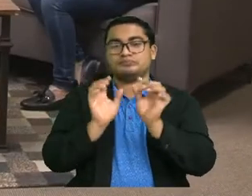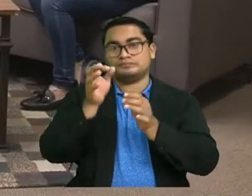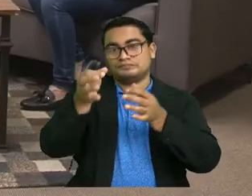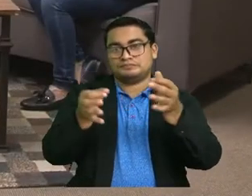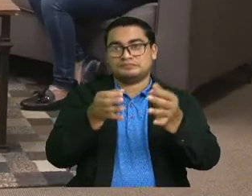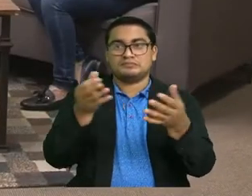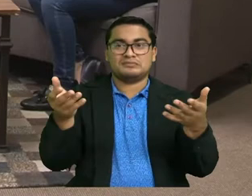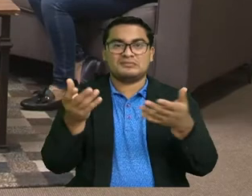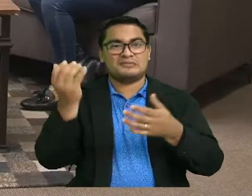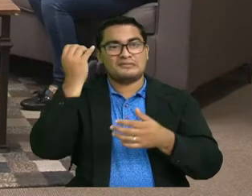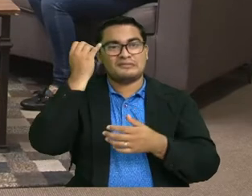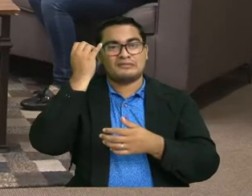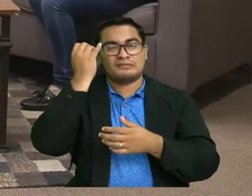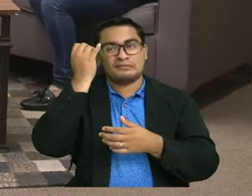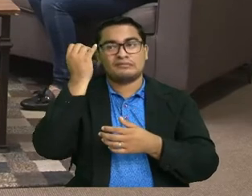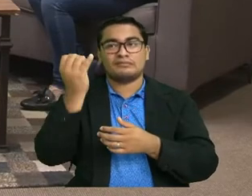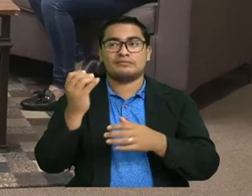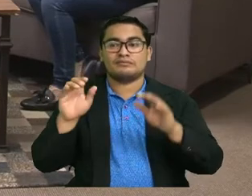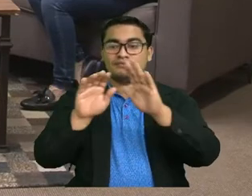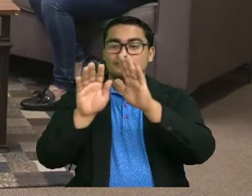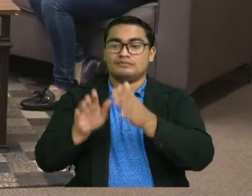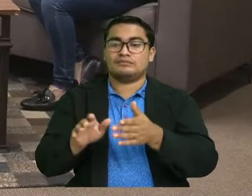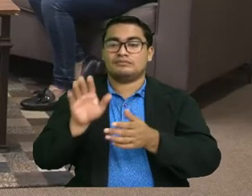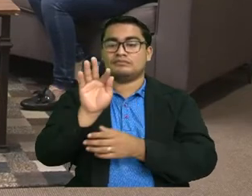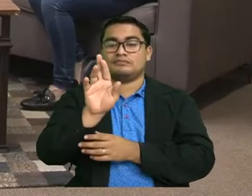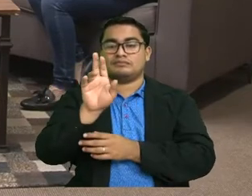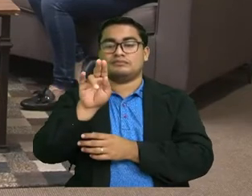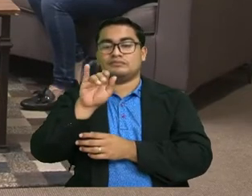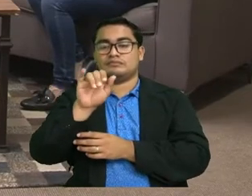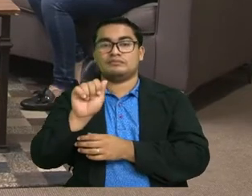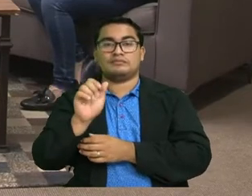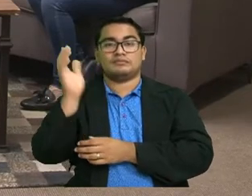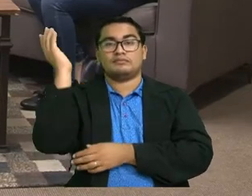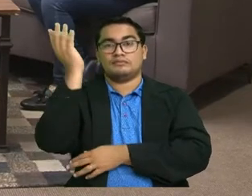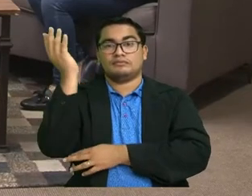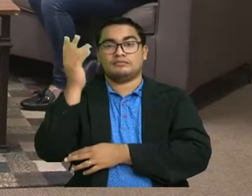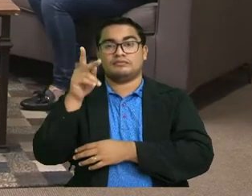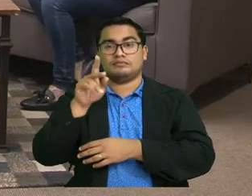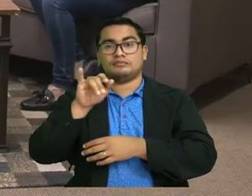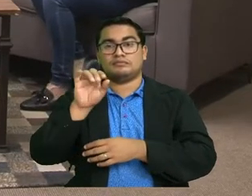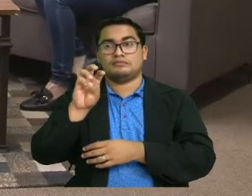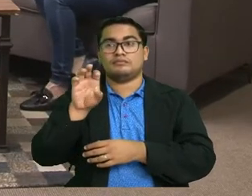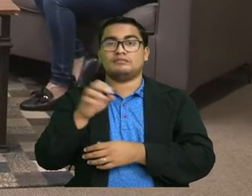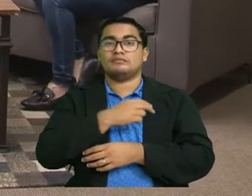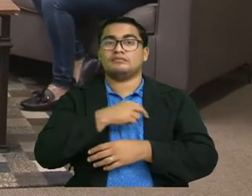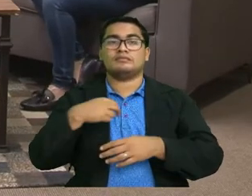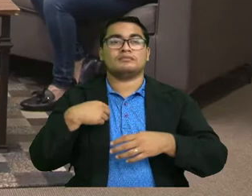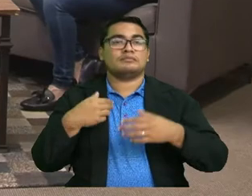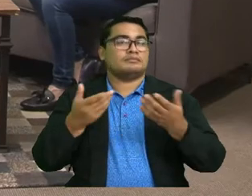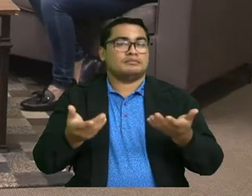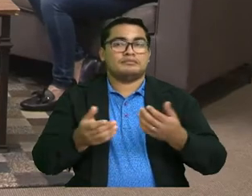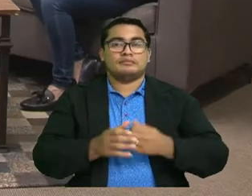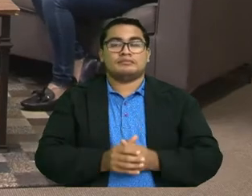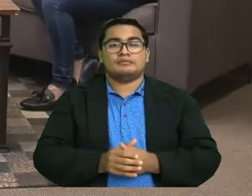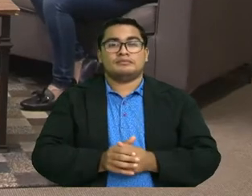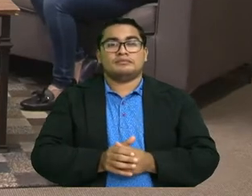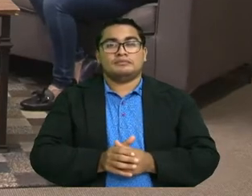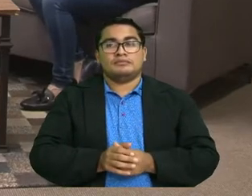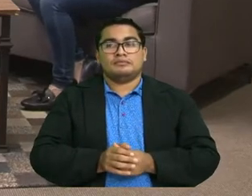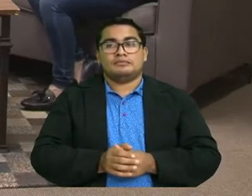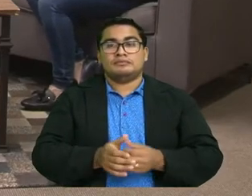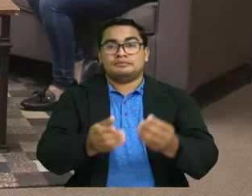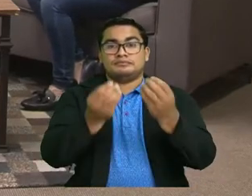las expectativas rebasadas. Compañera, en torno a Expo Pyme, también otros encuentros realizándose en paralelo. ¿Qué nos puede decir al respecto? Bienvenida. Bueno,